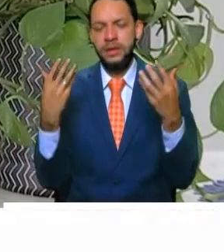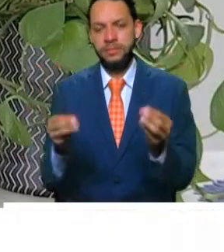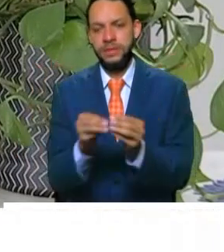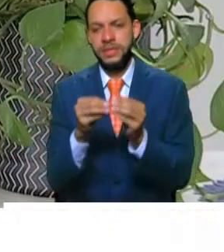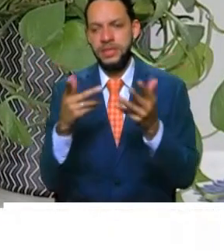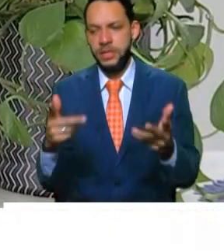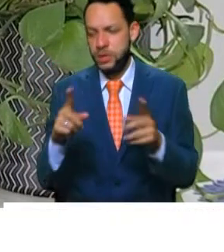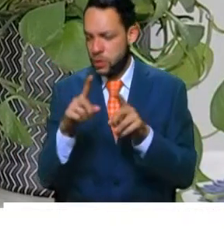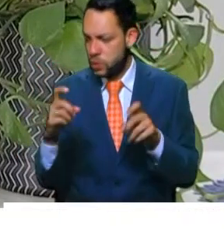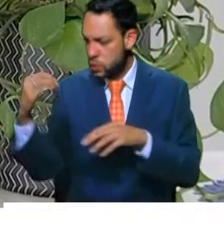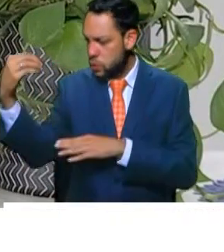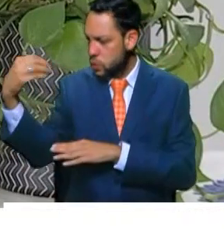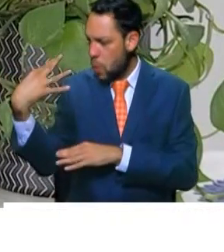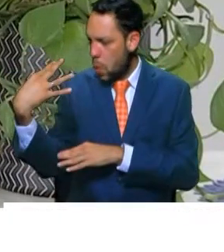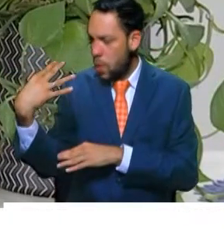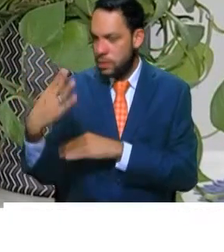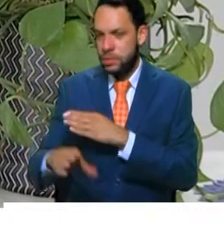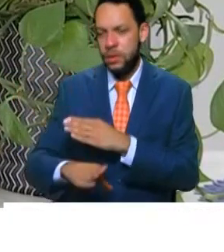al sol.